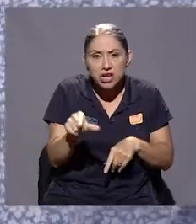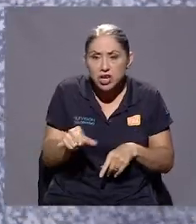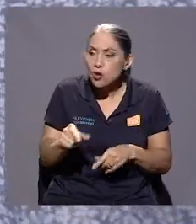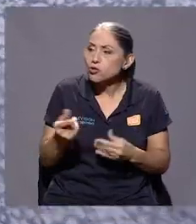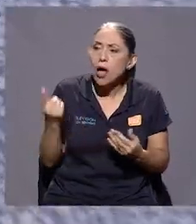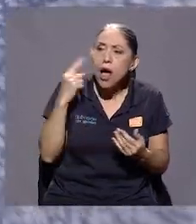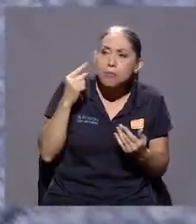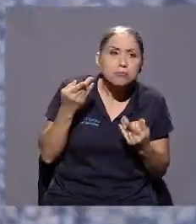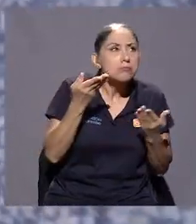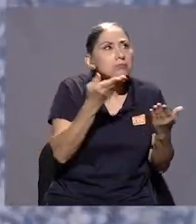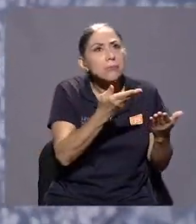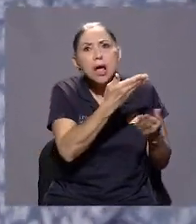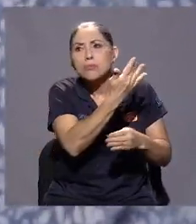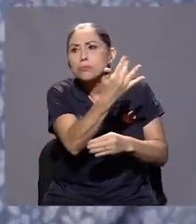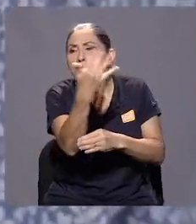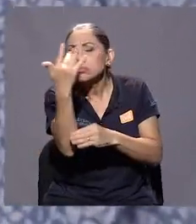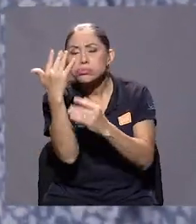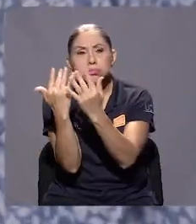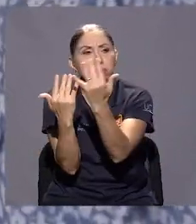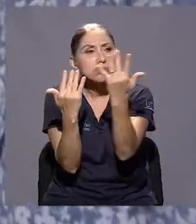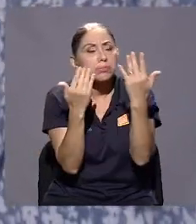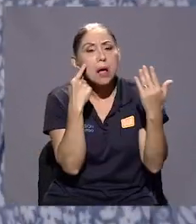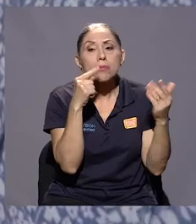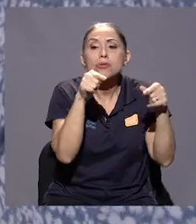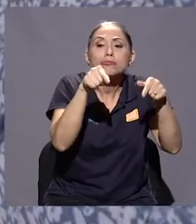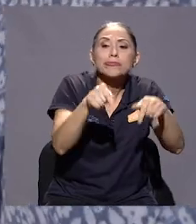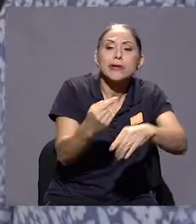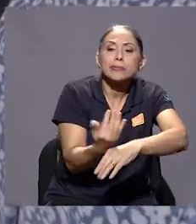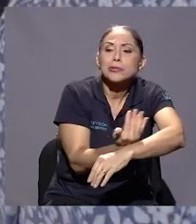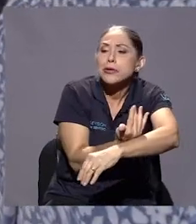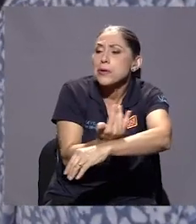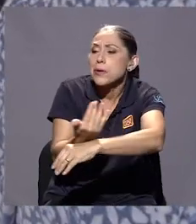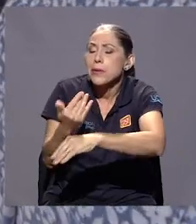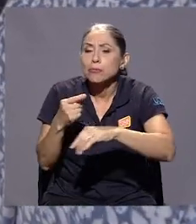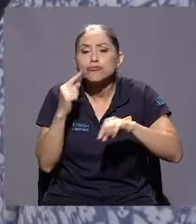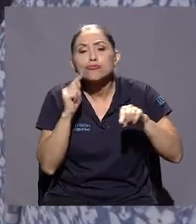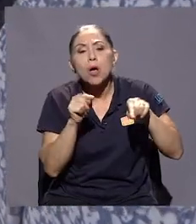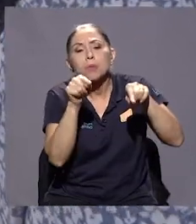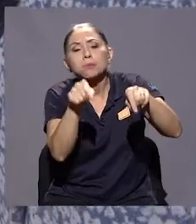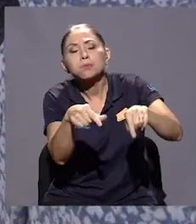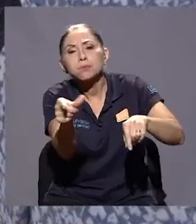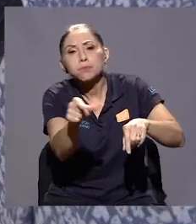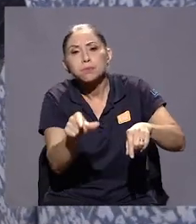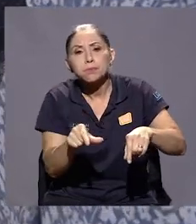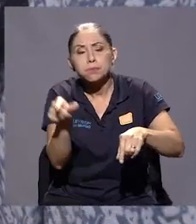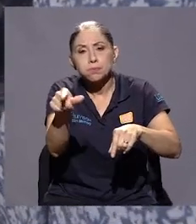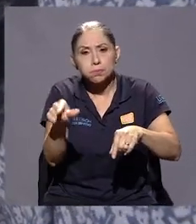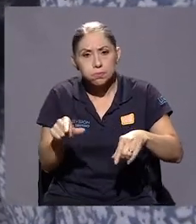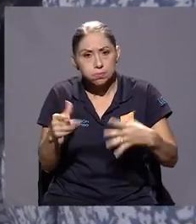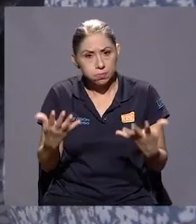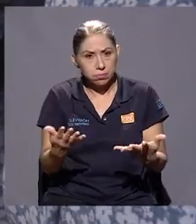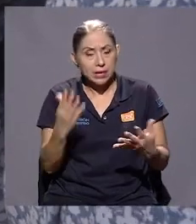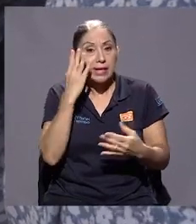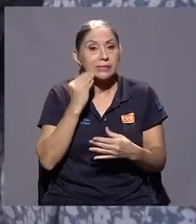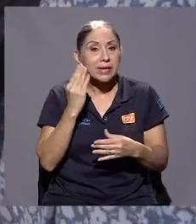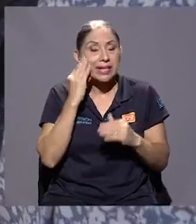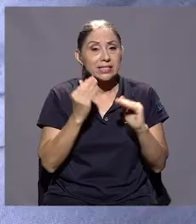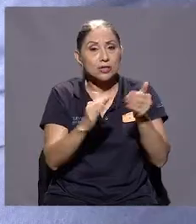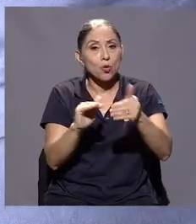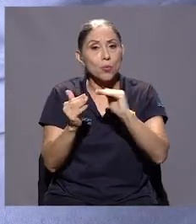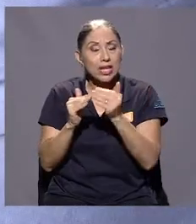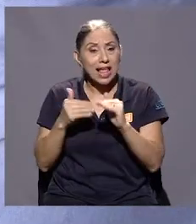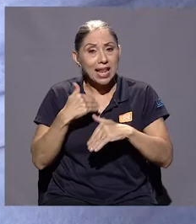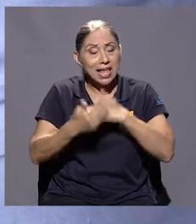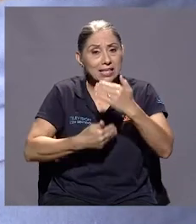espacios de bosques visibilizar las las experiencias comunitarias en recuperación visibilizar